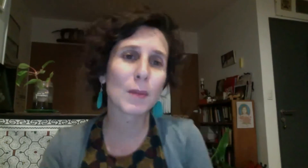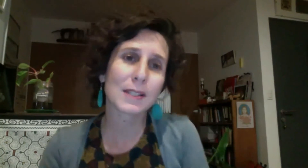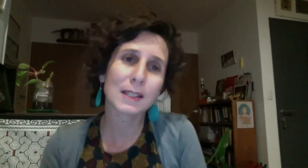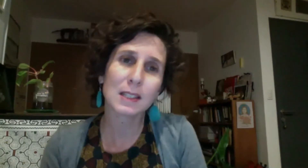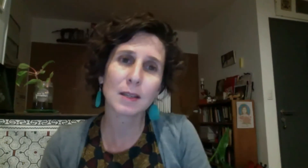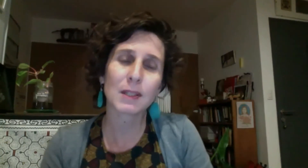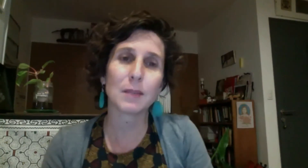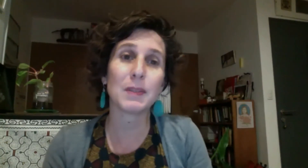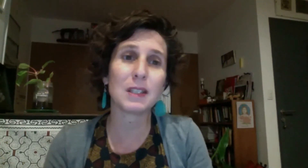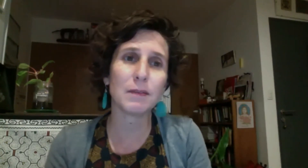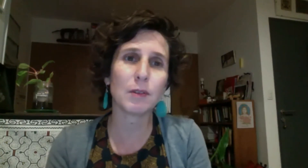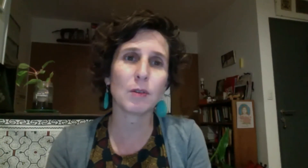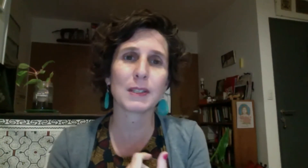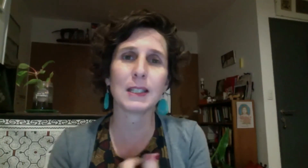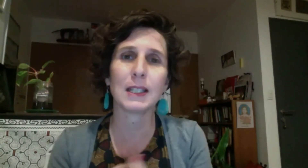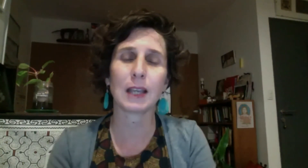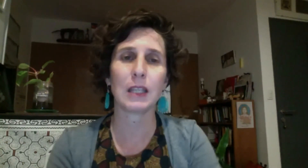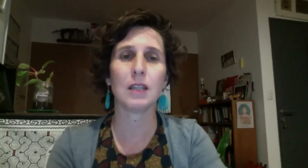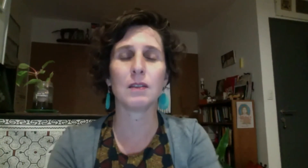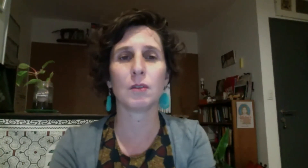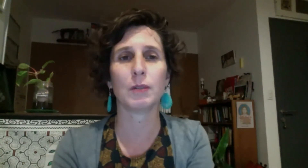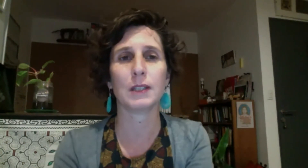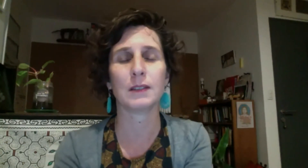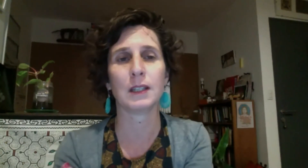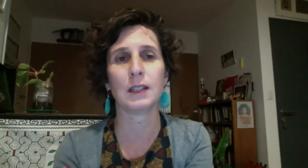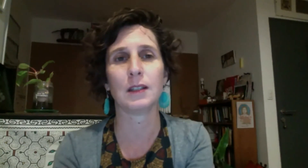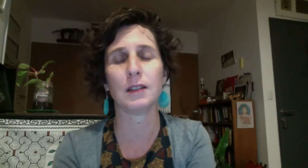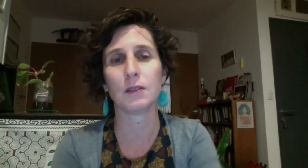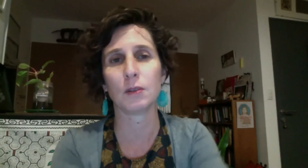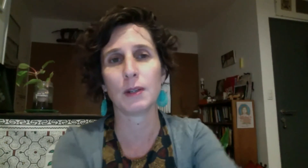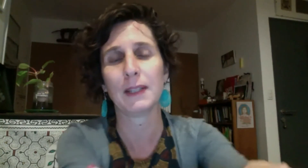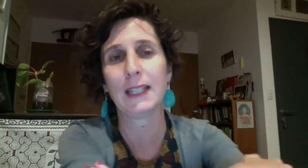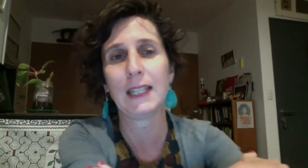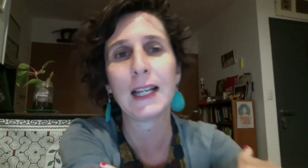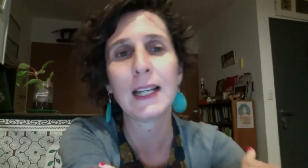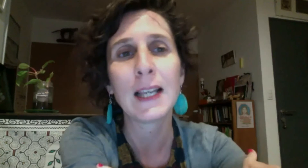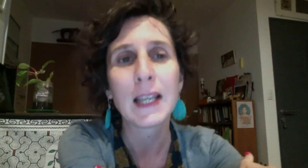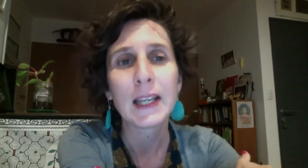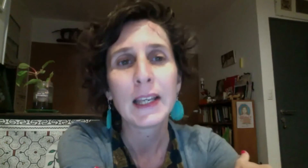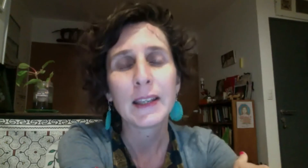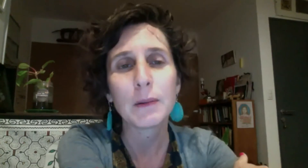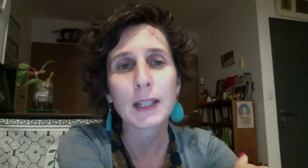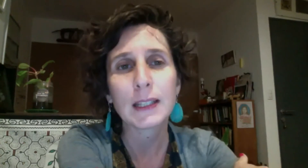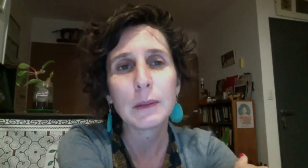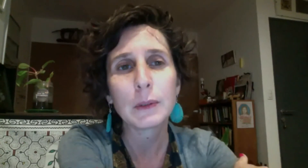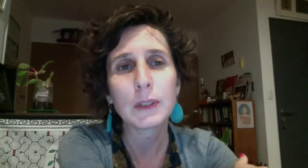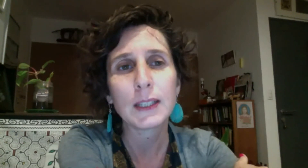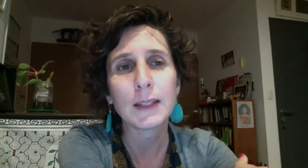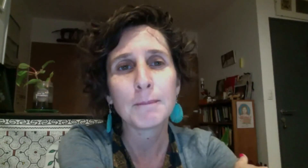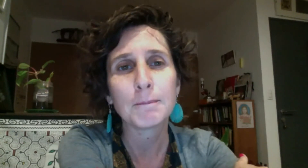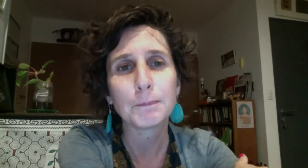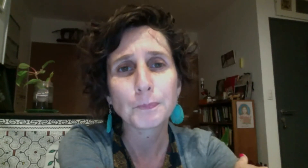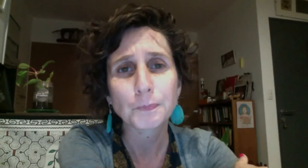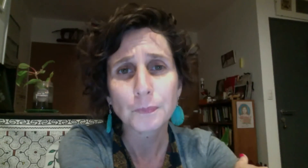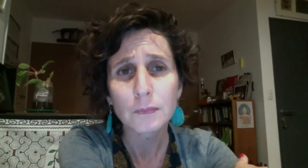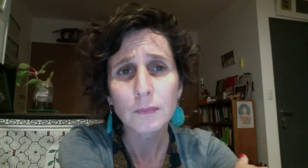algo más, quizá más específico y más en detalle sobre el material educativo,